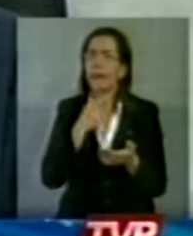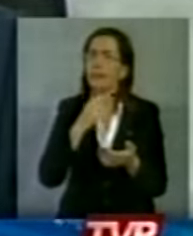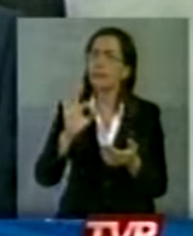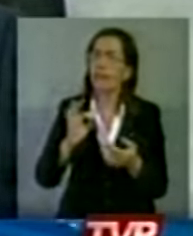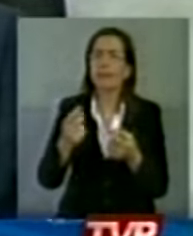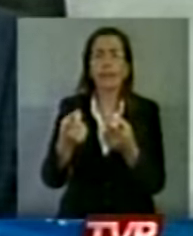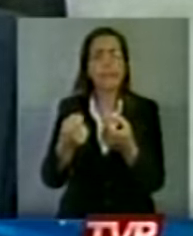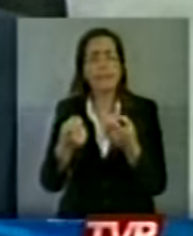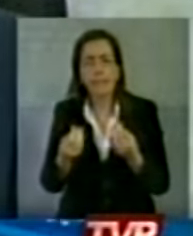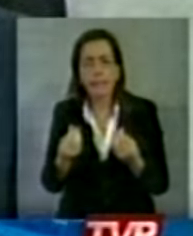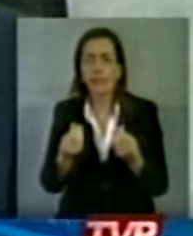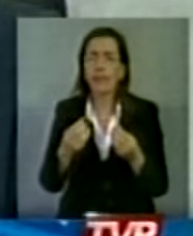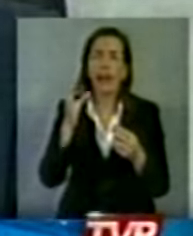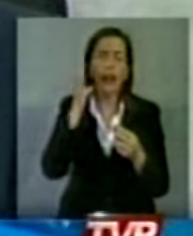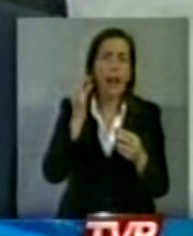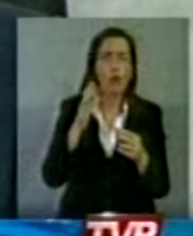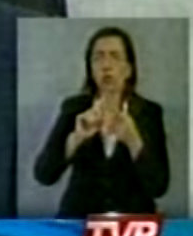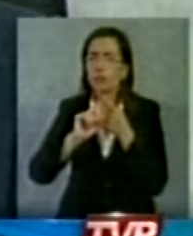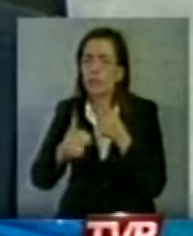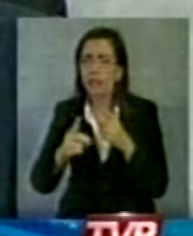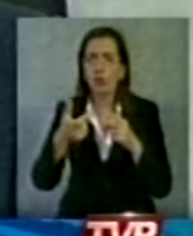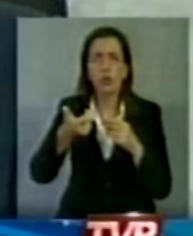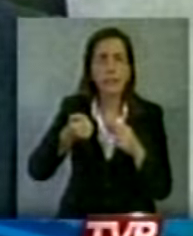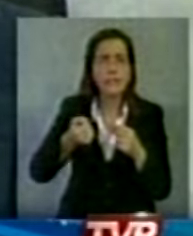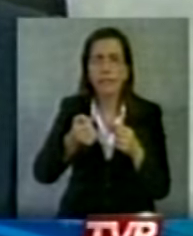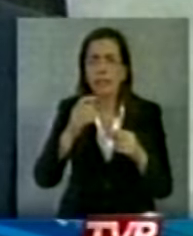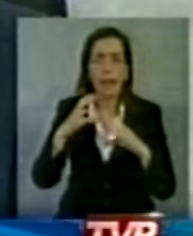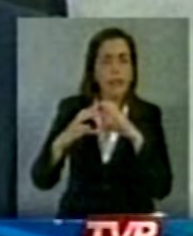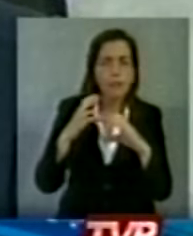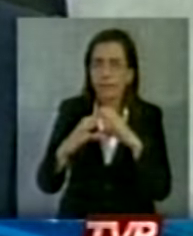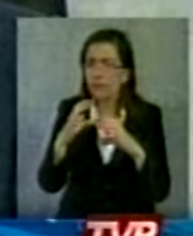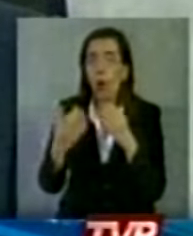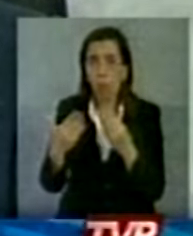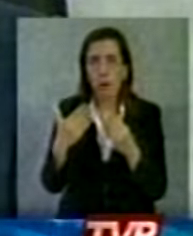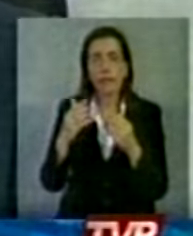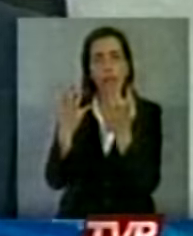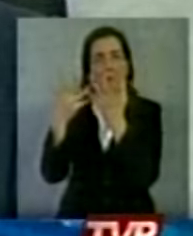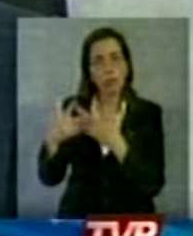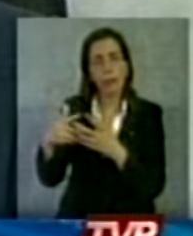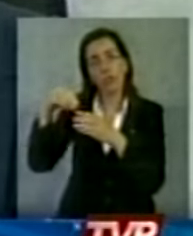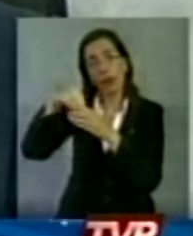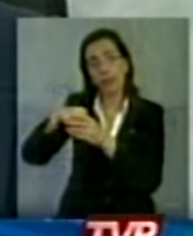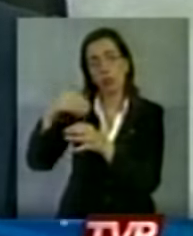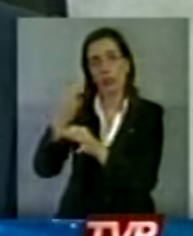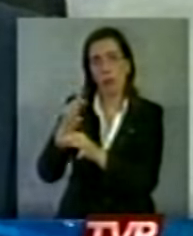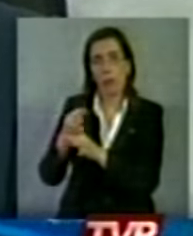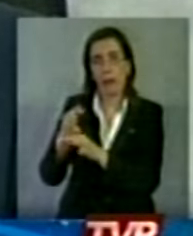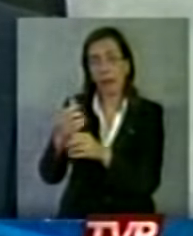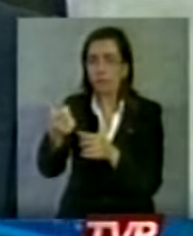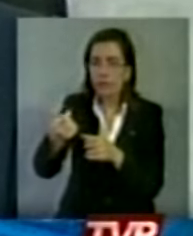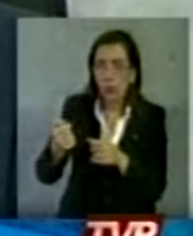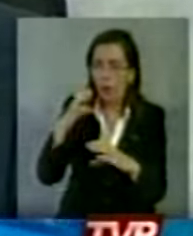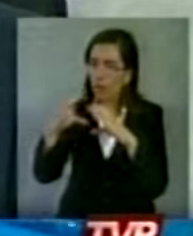las demandas que permite el acceso directo de los distintos usuarios del sistema educativo mediante el dispositivo